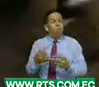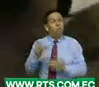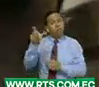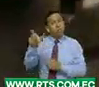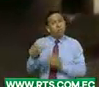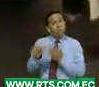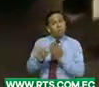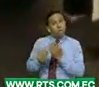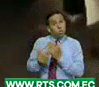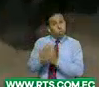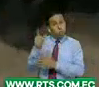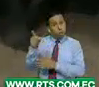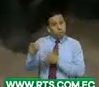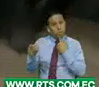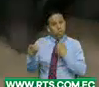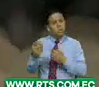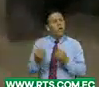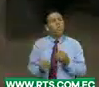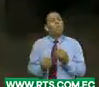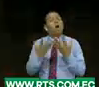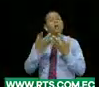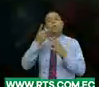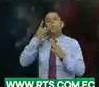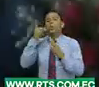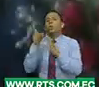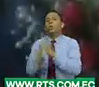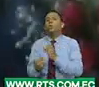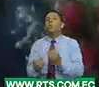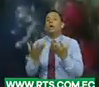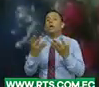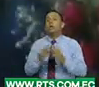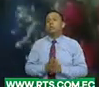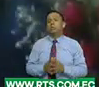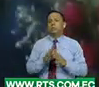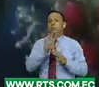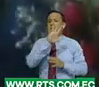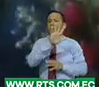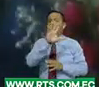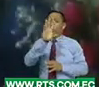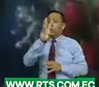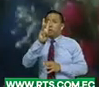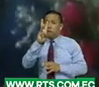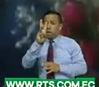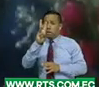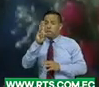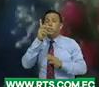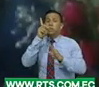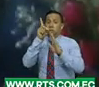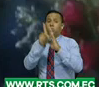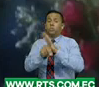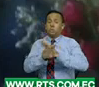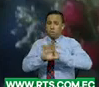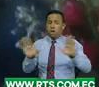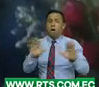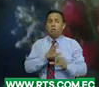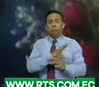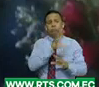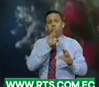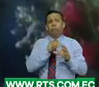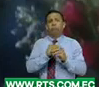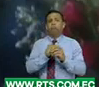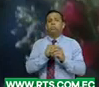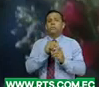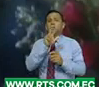de denuncias registradas por este tema ha presentado 56 denuncias pronto los funcionarios de la institución y 315